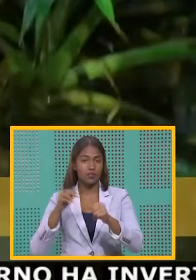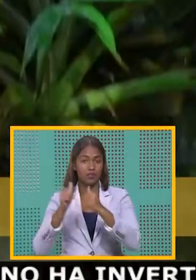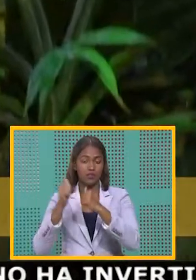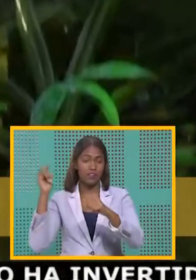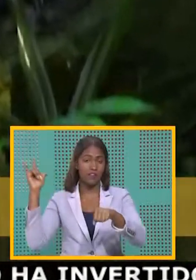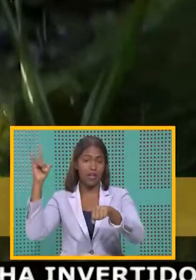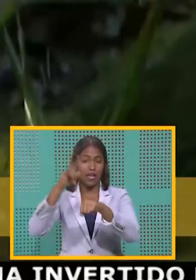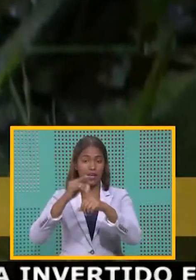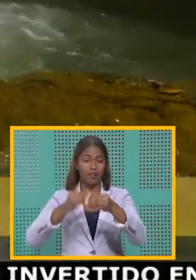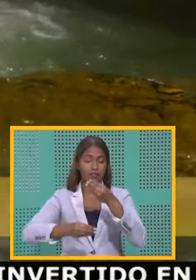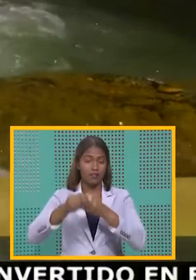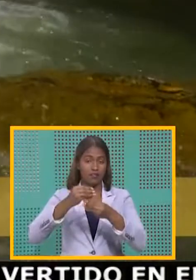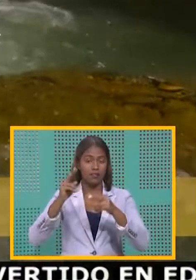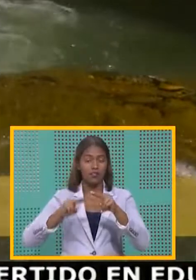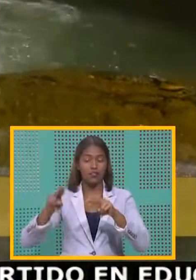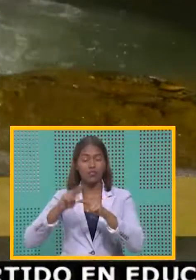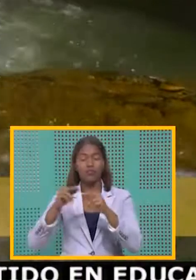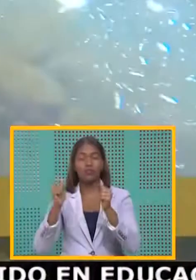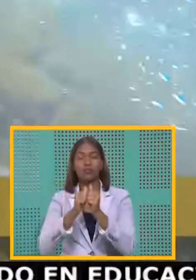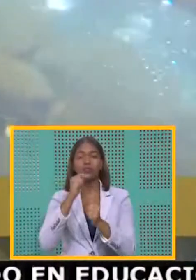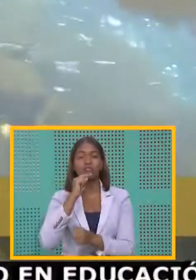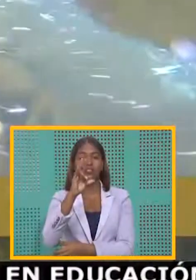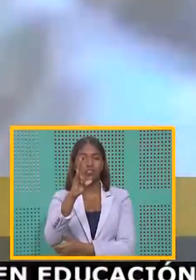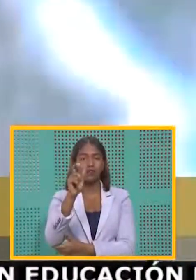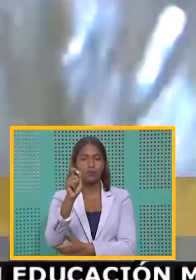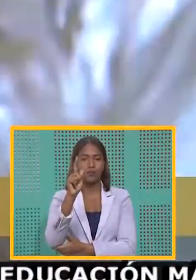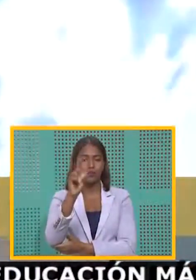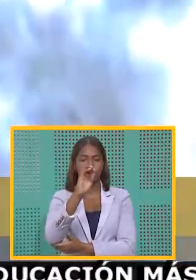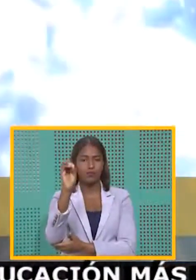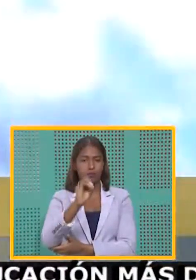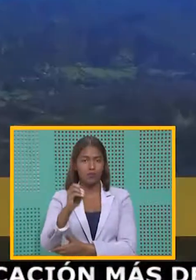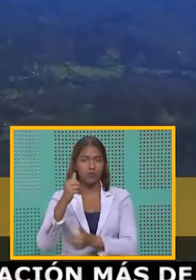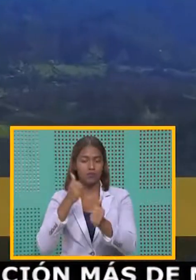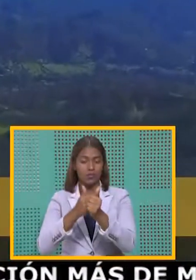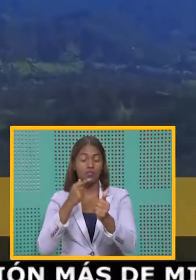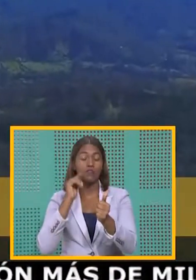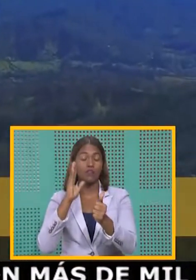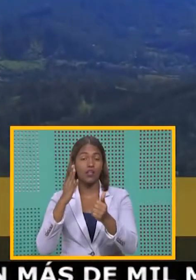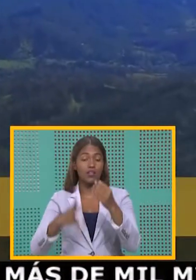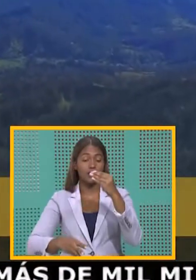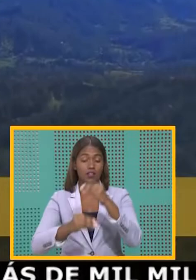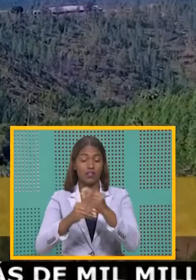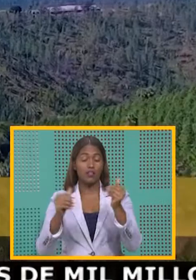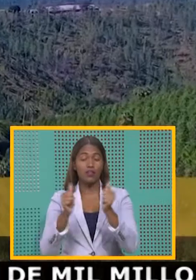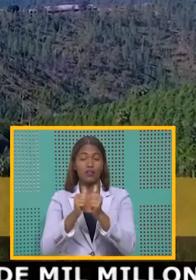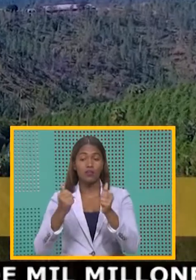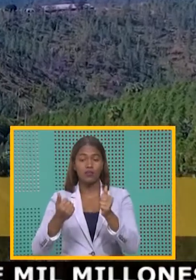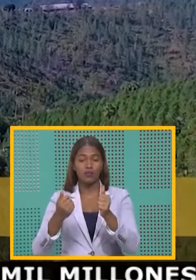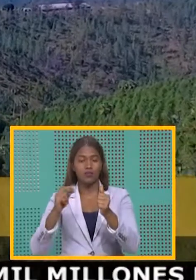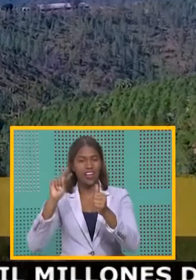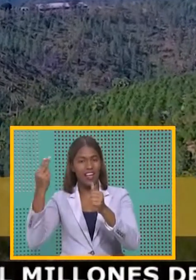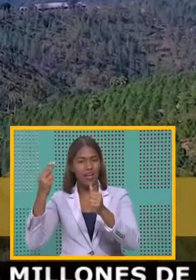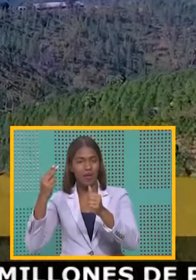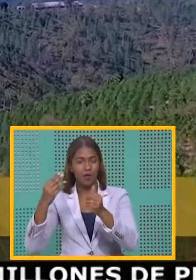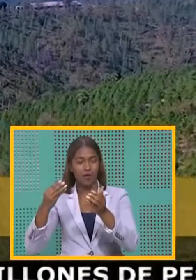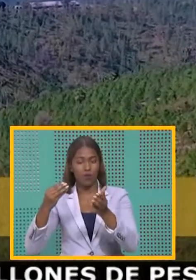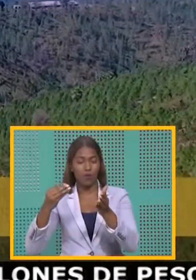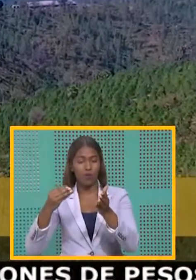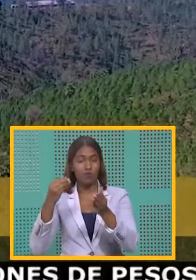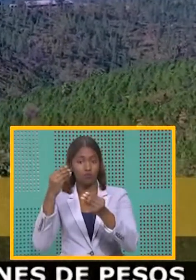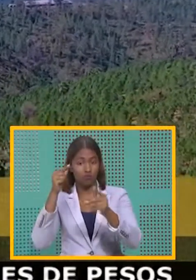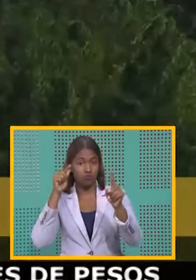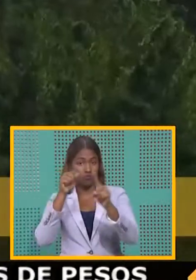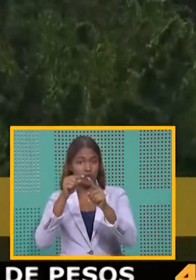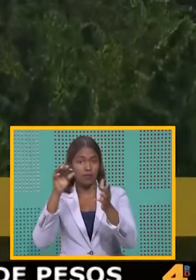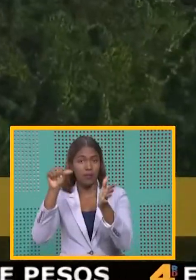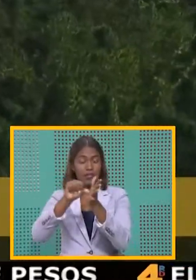de negocios, incrementando en un 7.1%. y al cual se le agregó el subindicador patrimonio cultural,